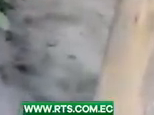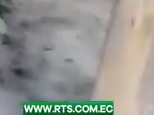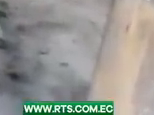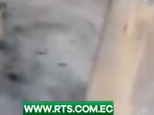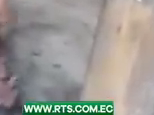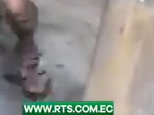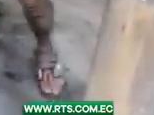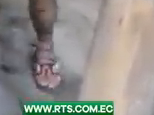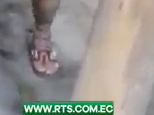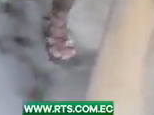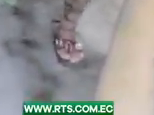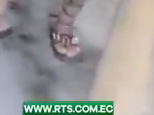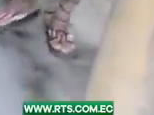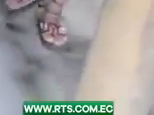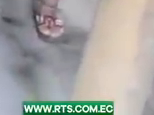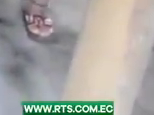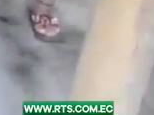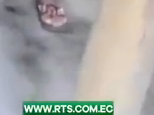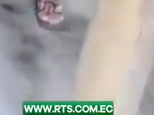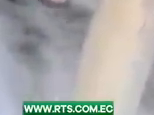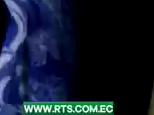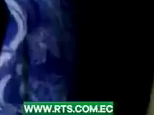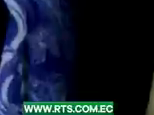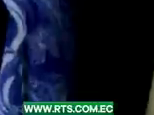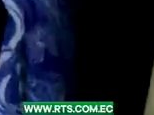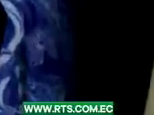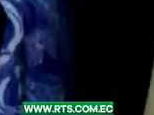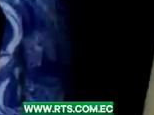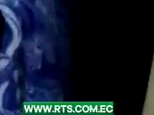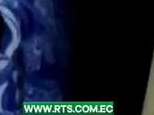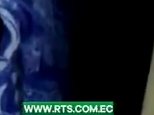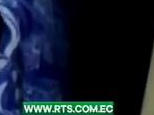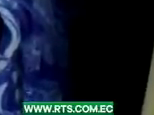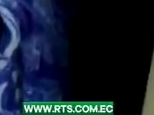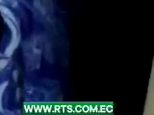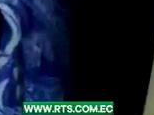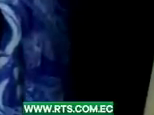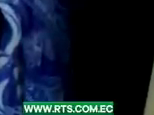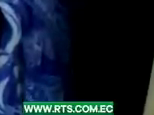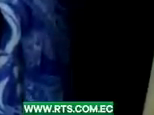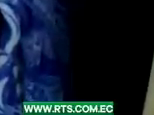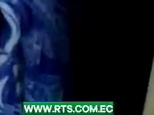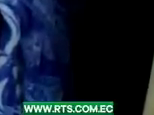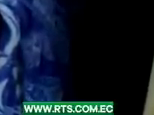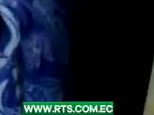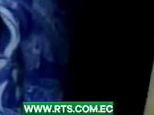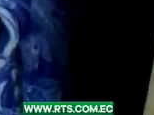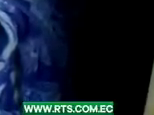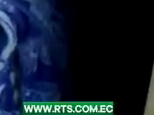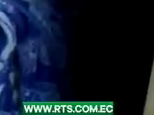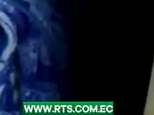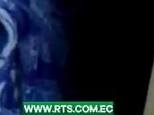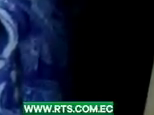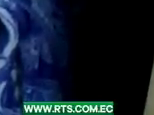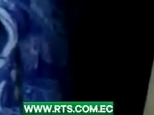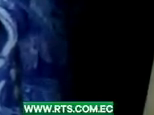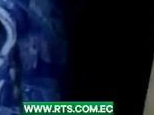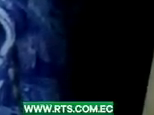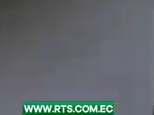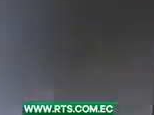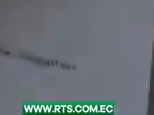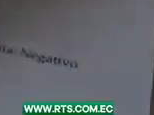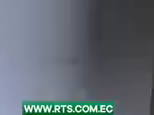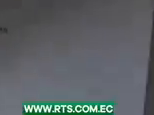El conocimiento ancestral que se transmite de manera oral suele ir desapareciendo con el paso del tiempo. No así lo que está